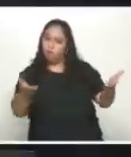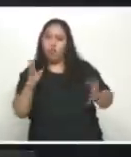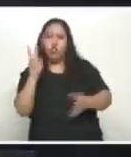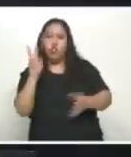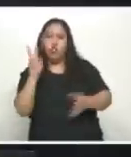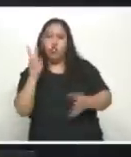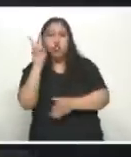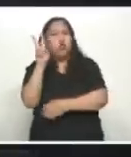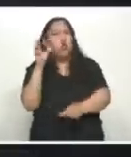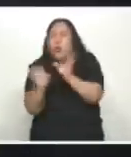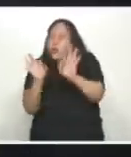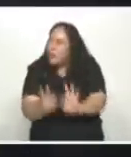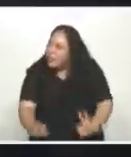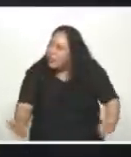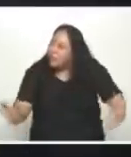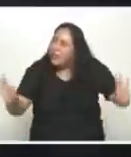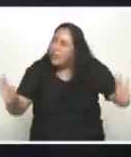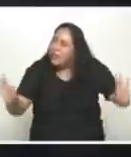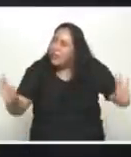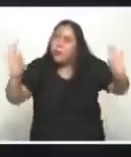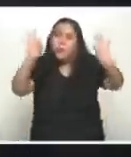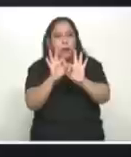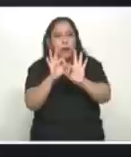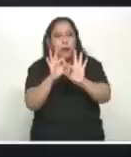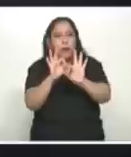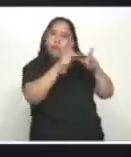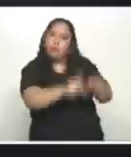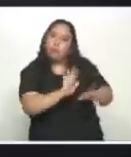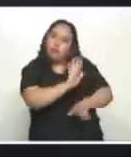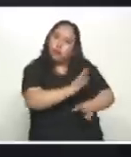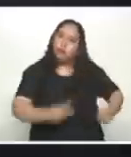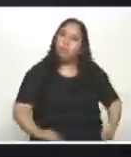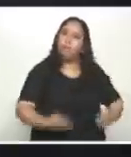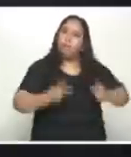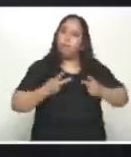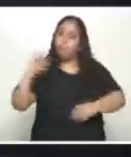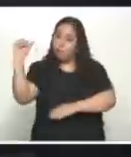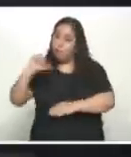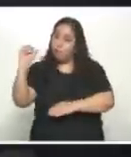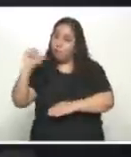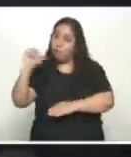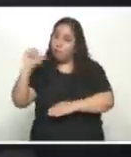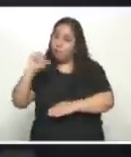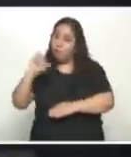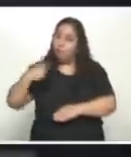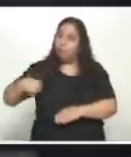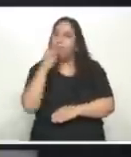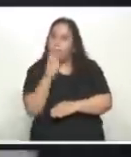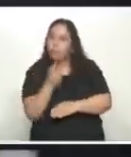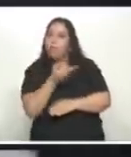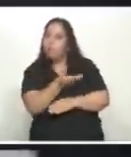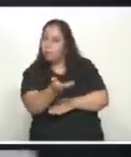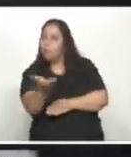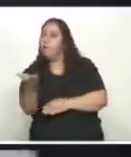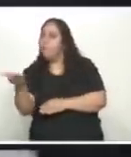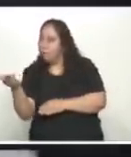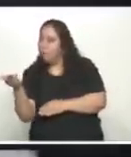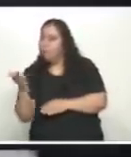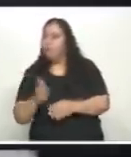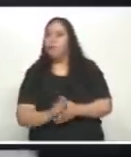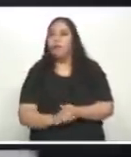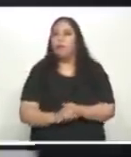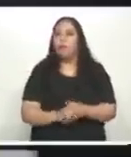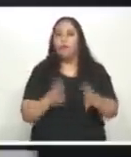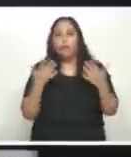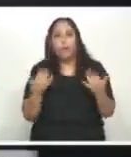básicas que hoy, que estamos viendo todo el panorama, todo el mapa